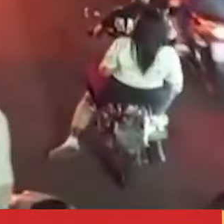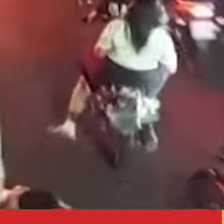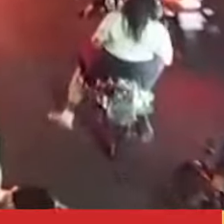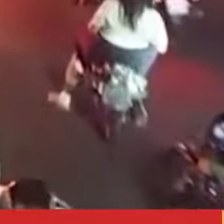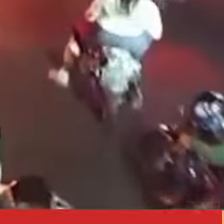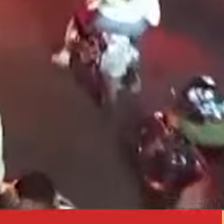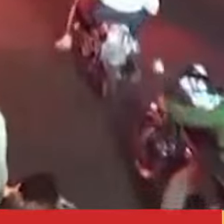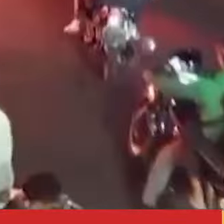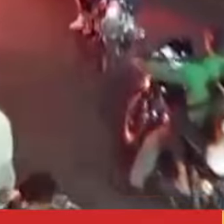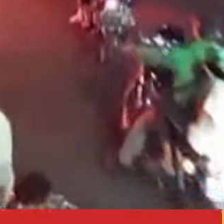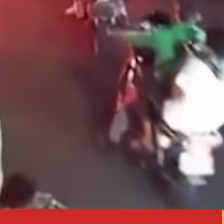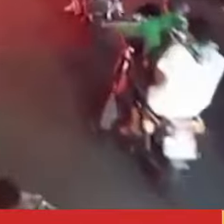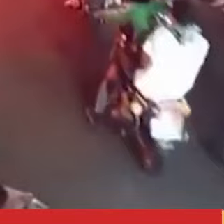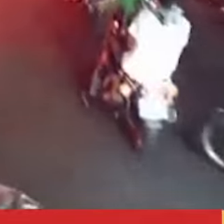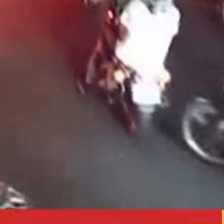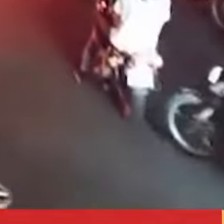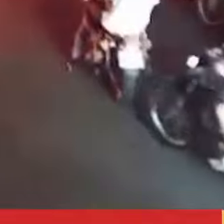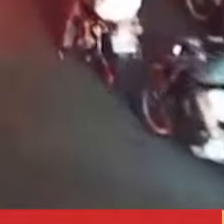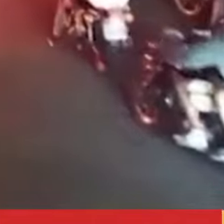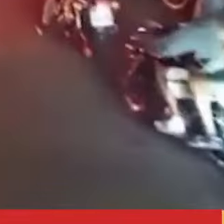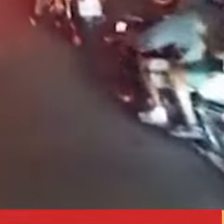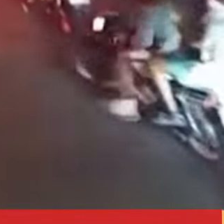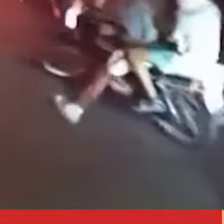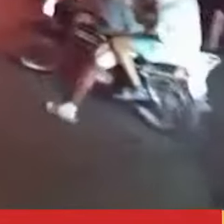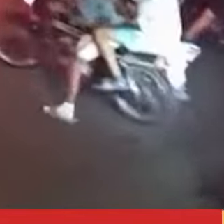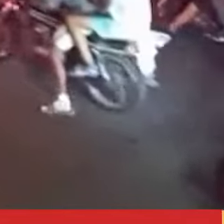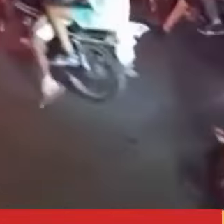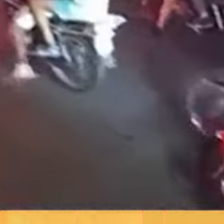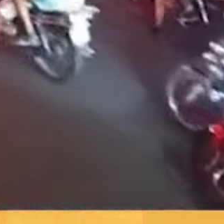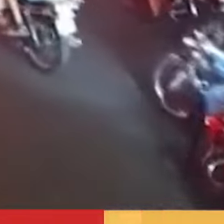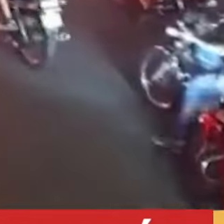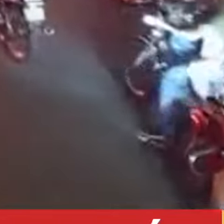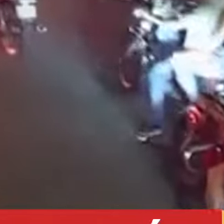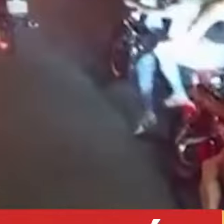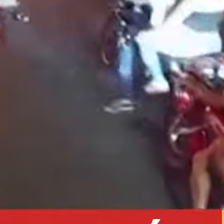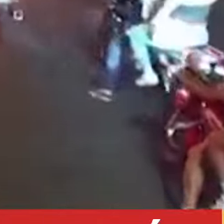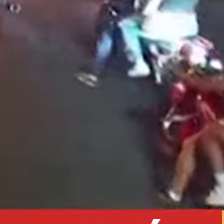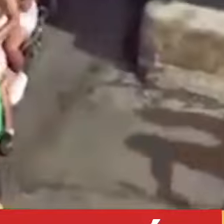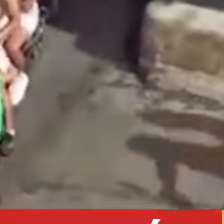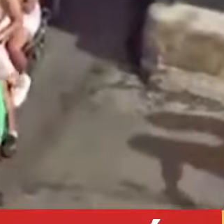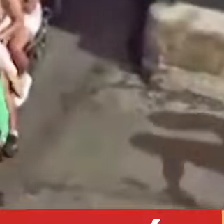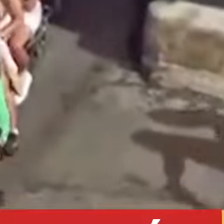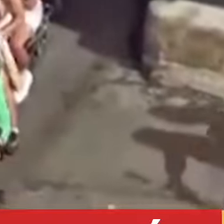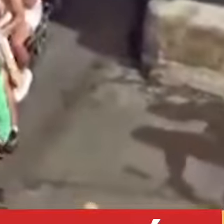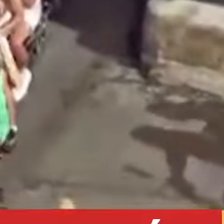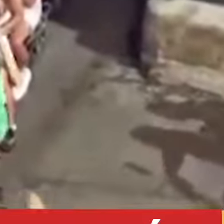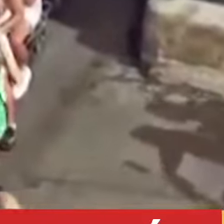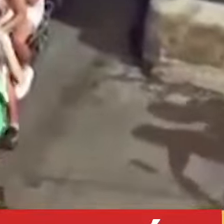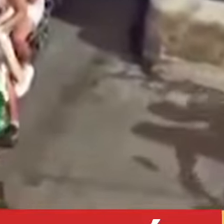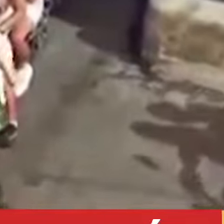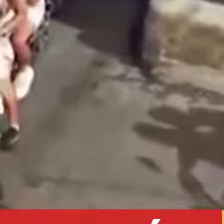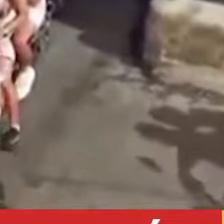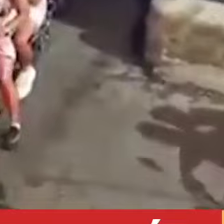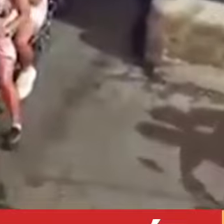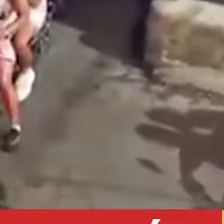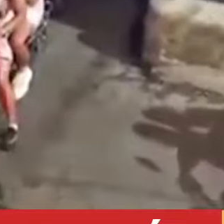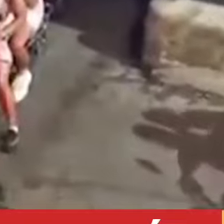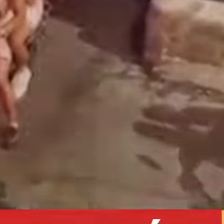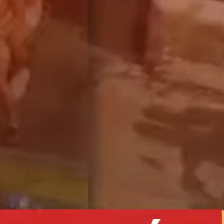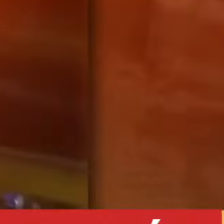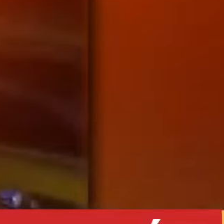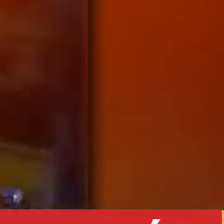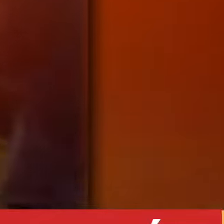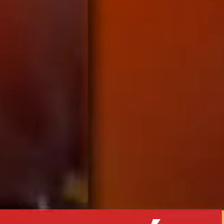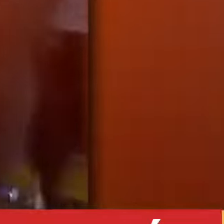del mismo. Por lo tanto, hay todo un velo de dudas sobre el resultado electoral y si hubo o no hubo fraude. Lo que se está pidiendo es que se